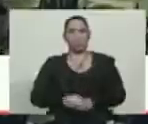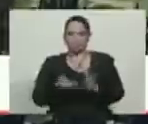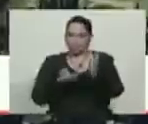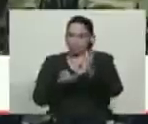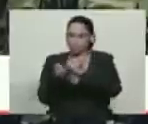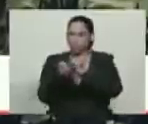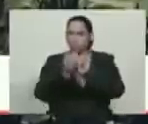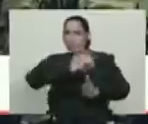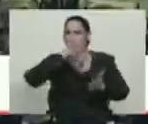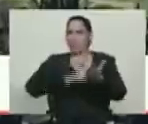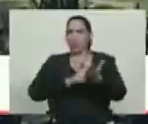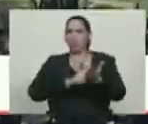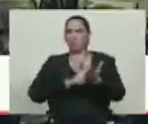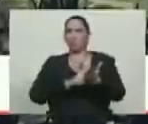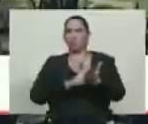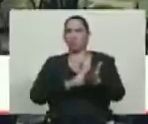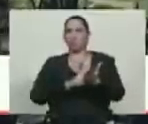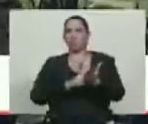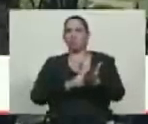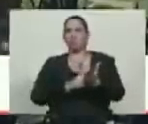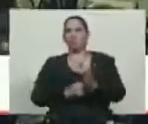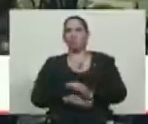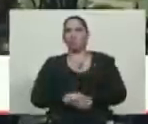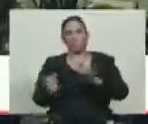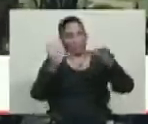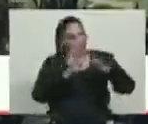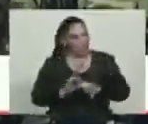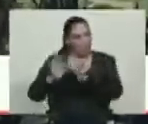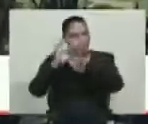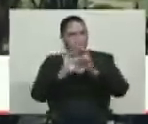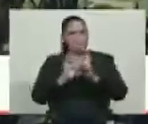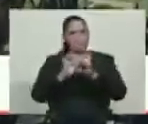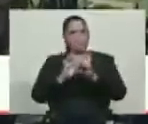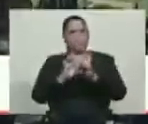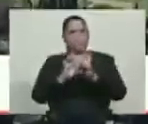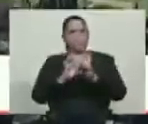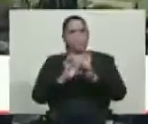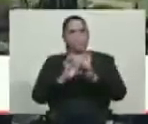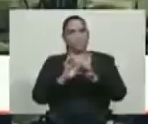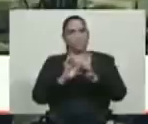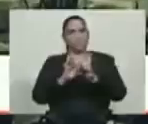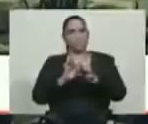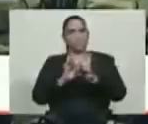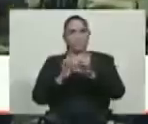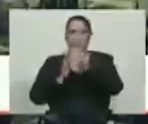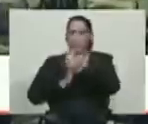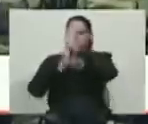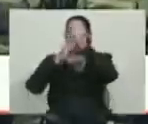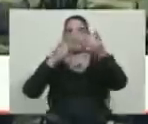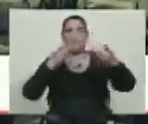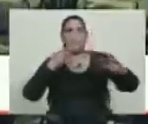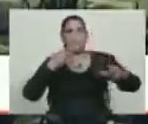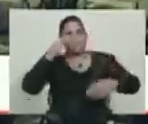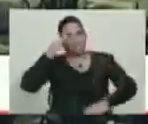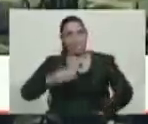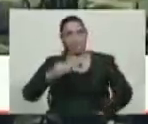Lealtad absoluta. Unión absoluta. Del liderazgo militar.